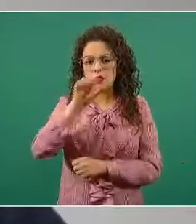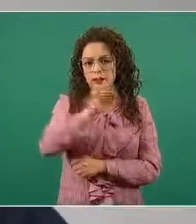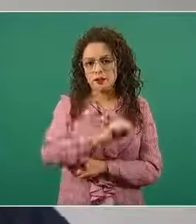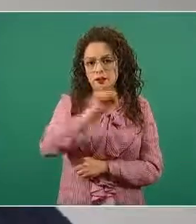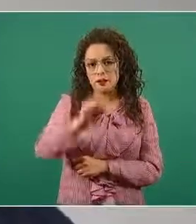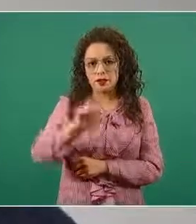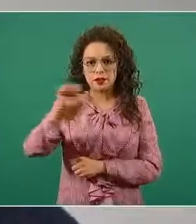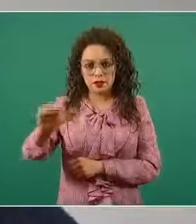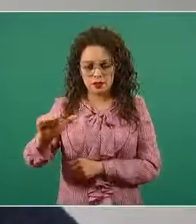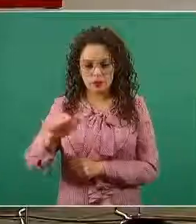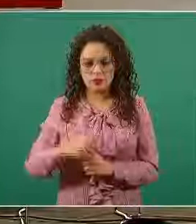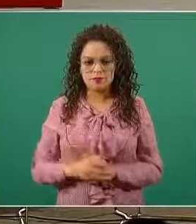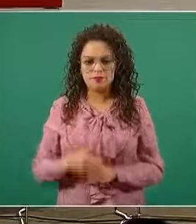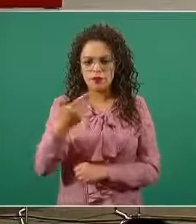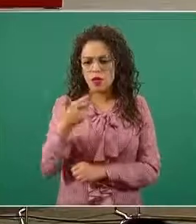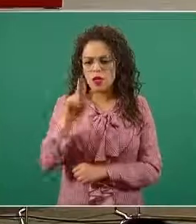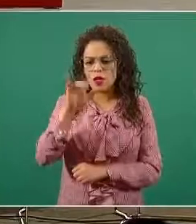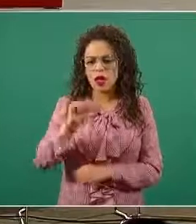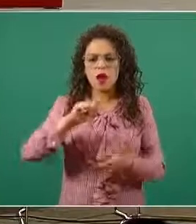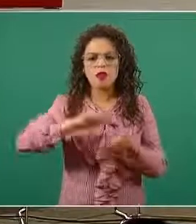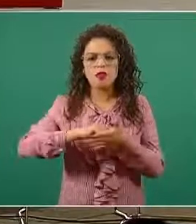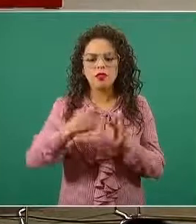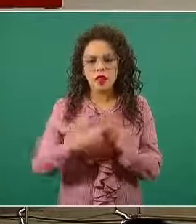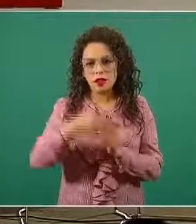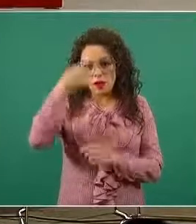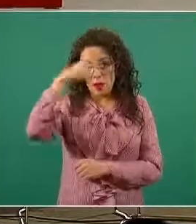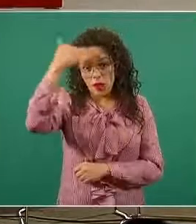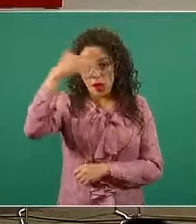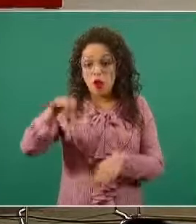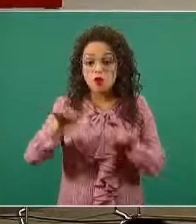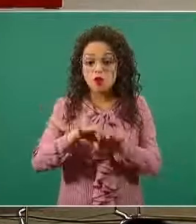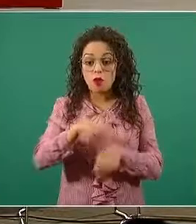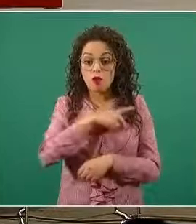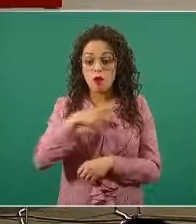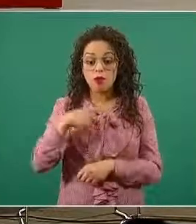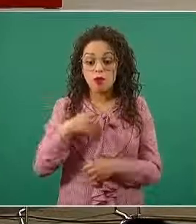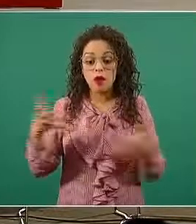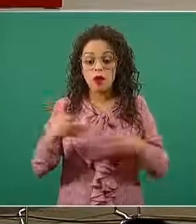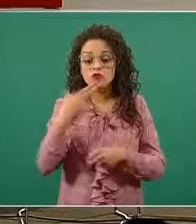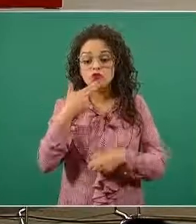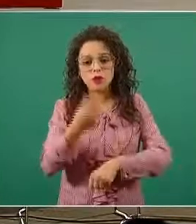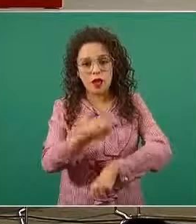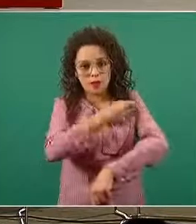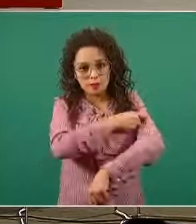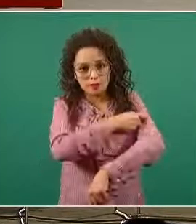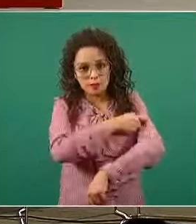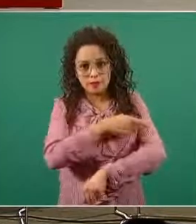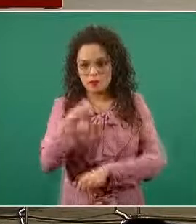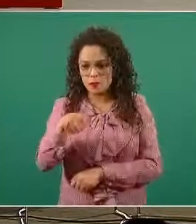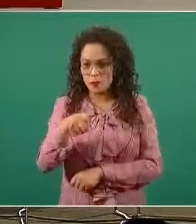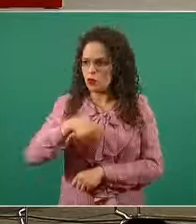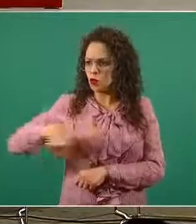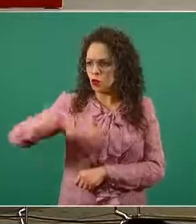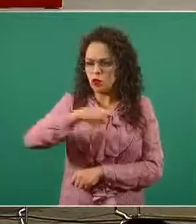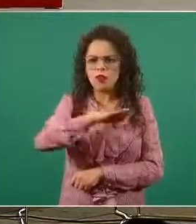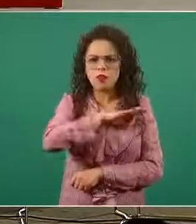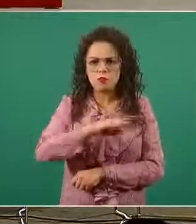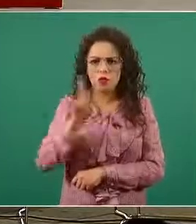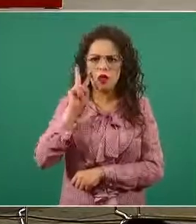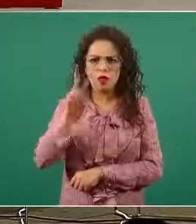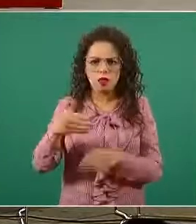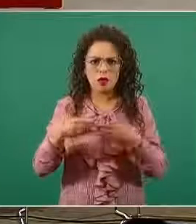que son las guías técnicas para la aplicación de esta vacuna y además en donde pueden ustedes tener acceso a toda